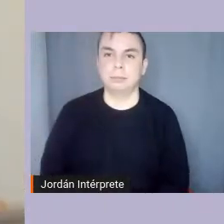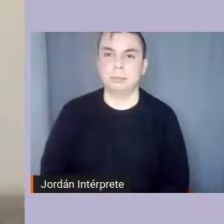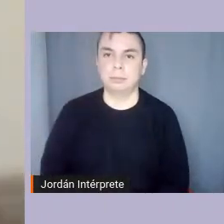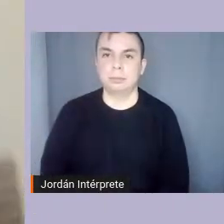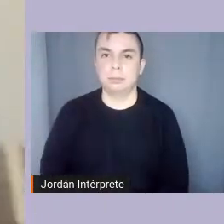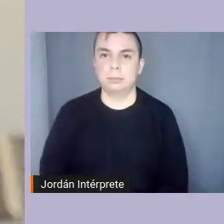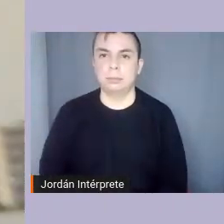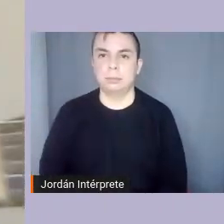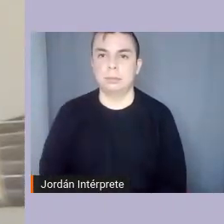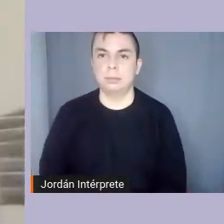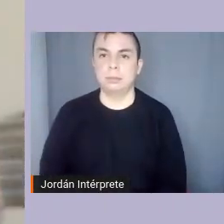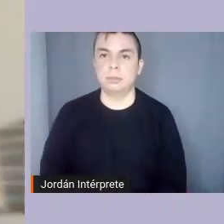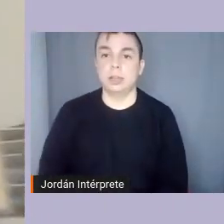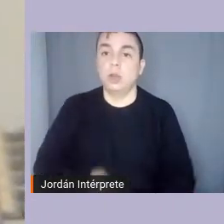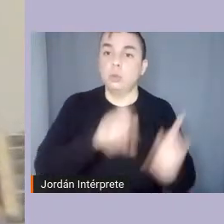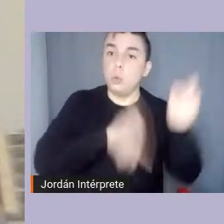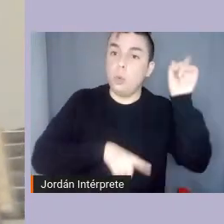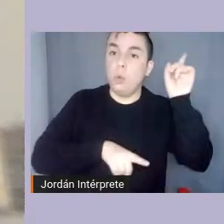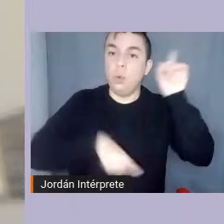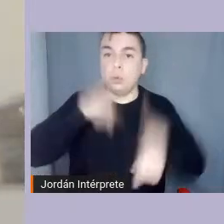Dum, dum, dum, dum.